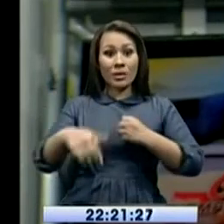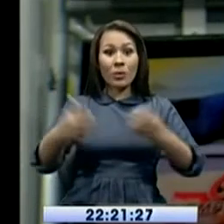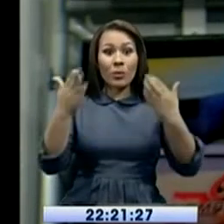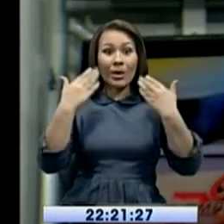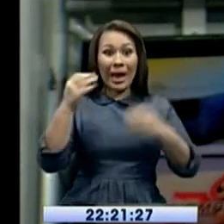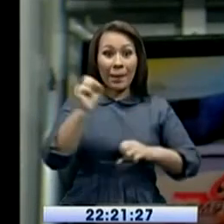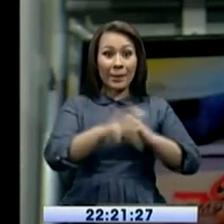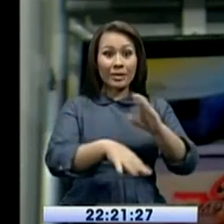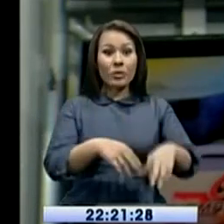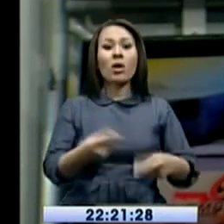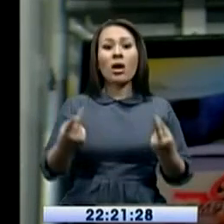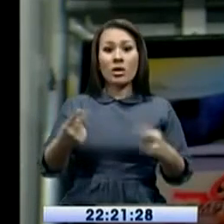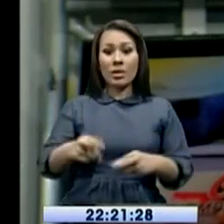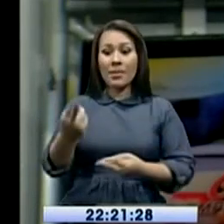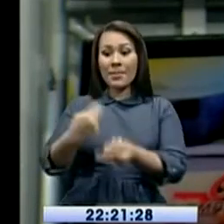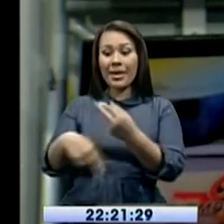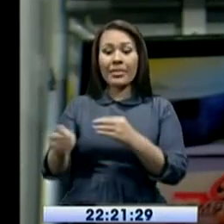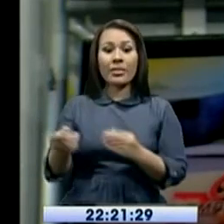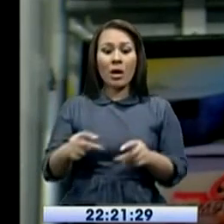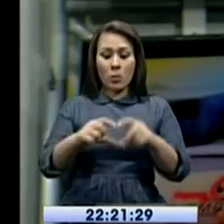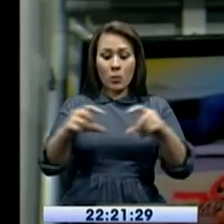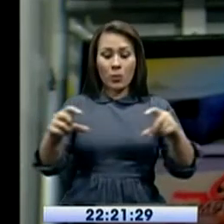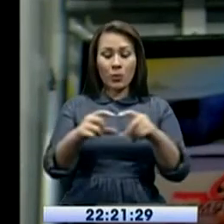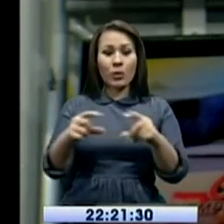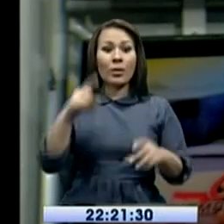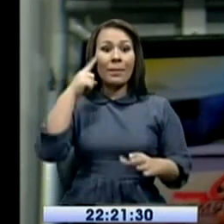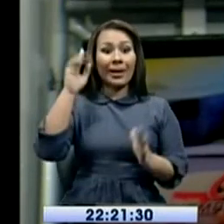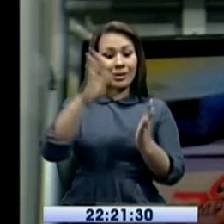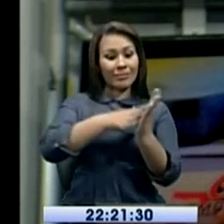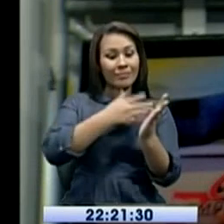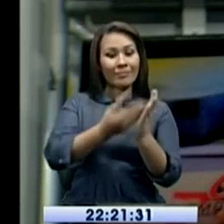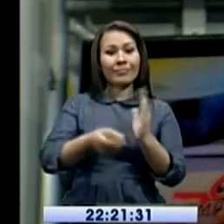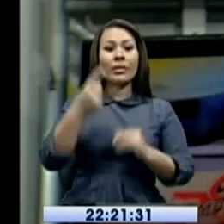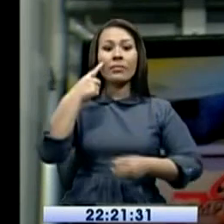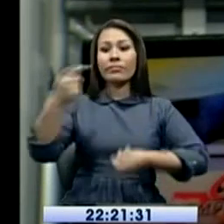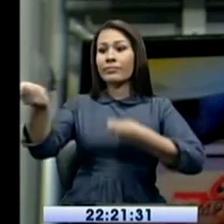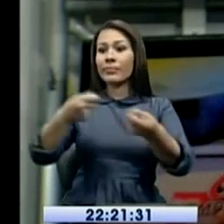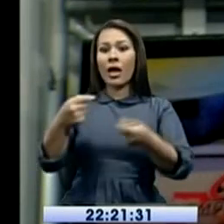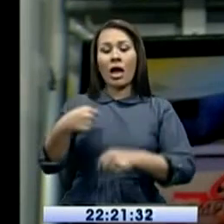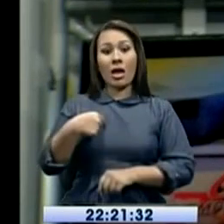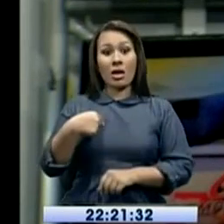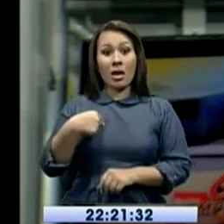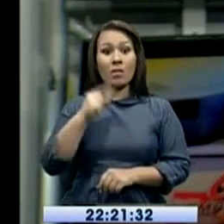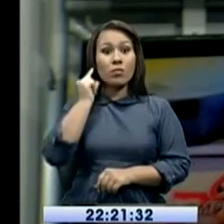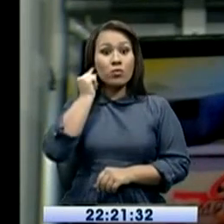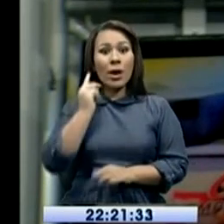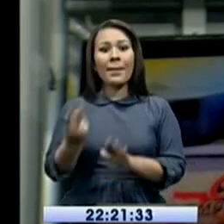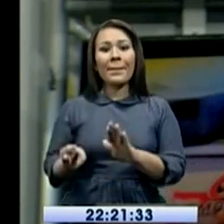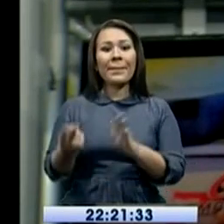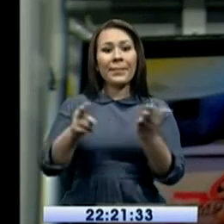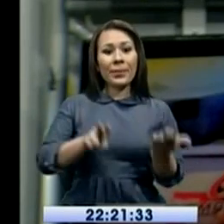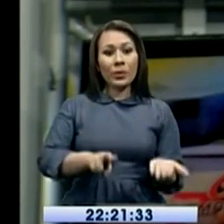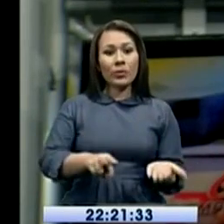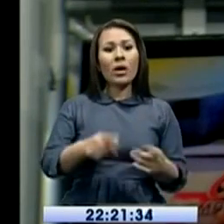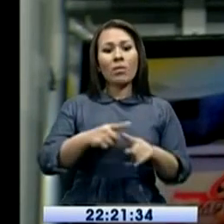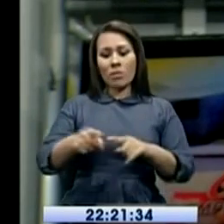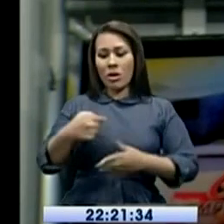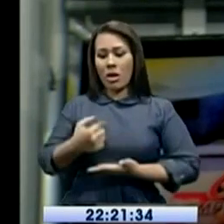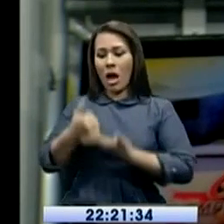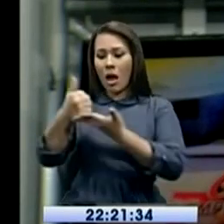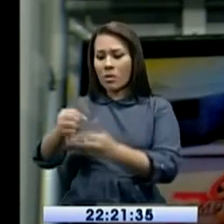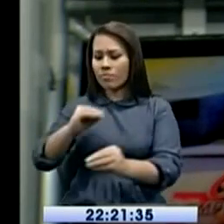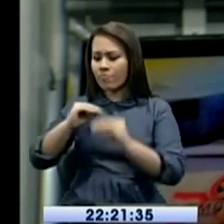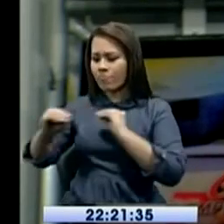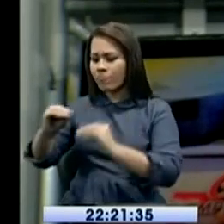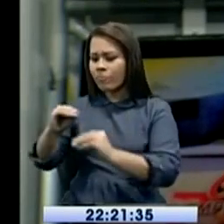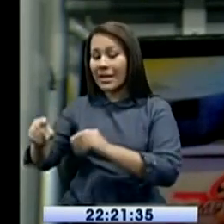para conseguir el alimento diario. Ella es viuda y se ha encargado de formar a sus pequeños y brindarles estudios para que